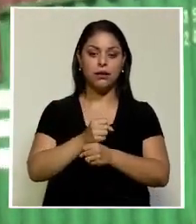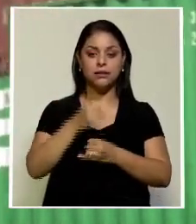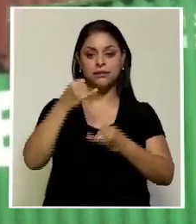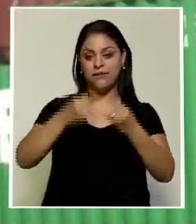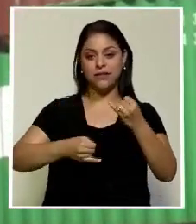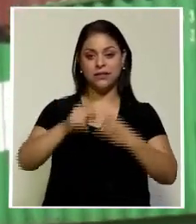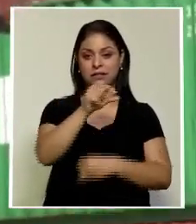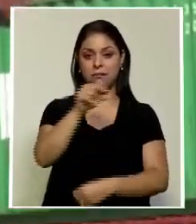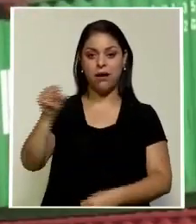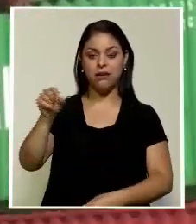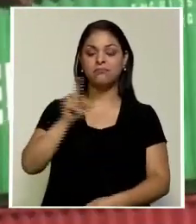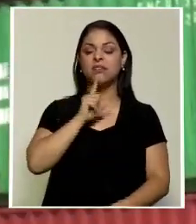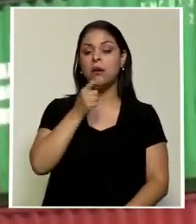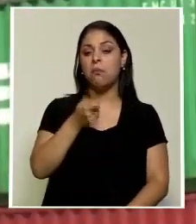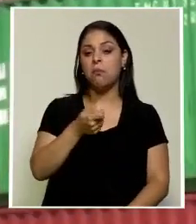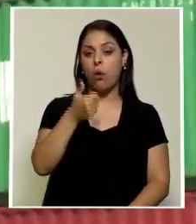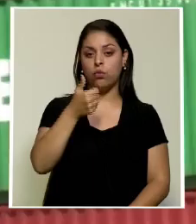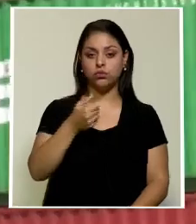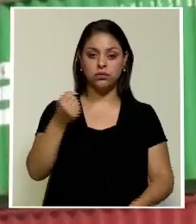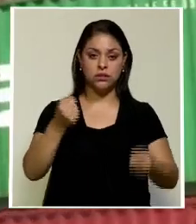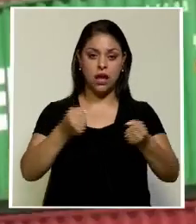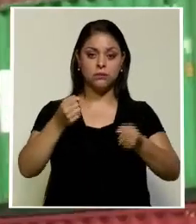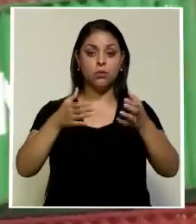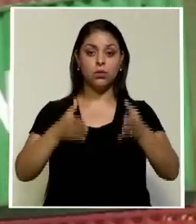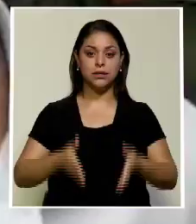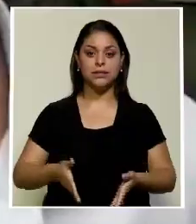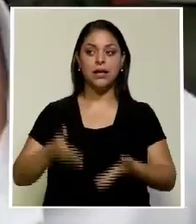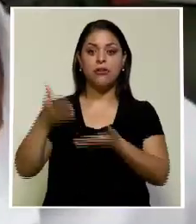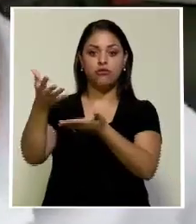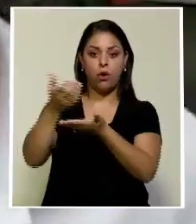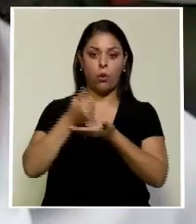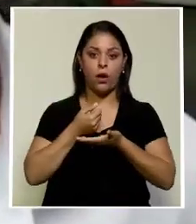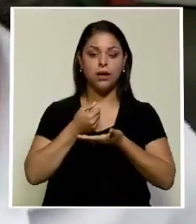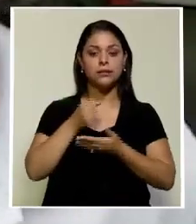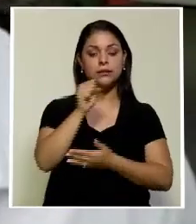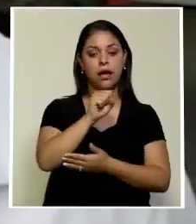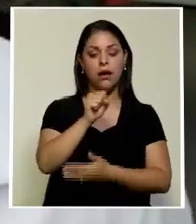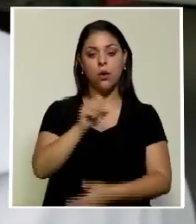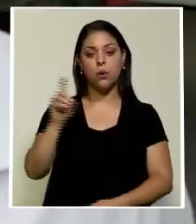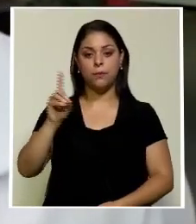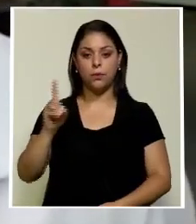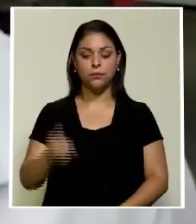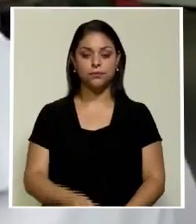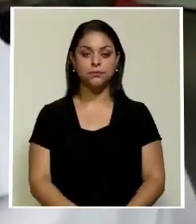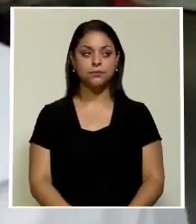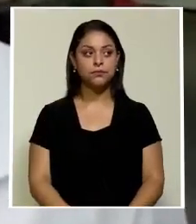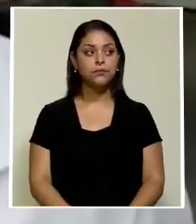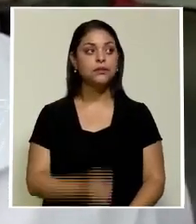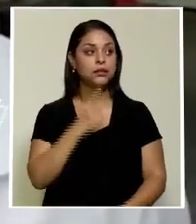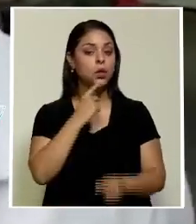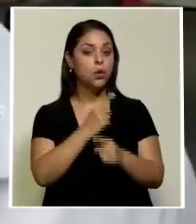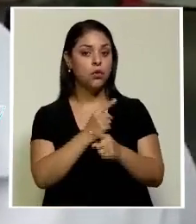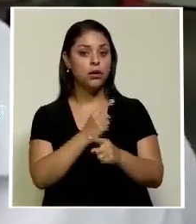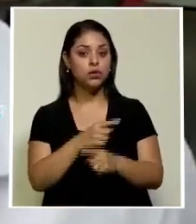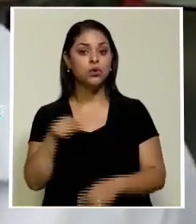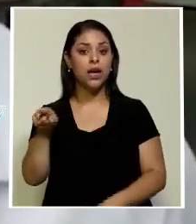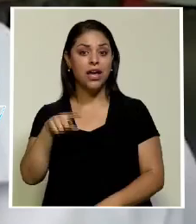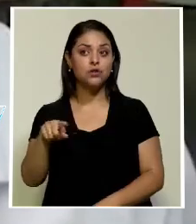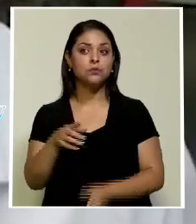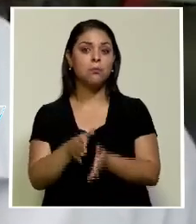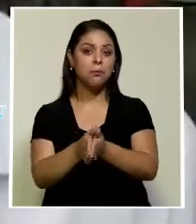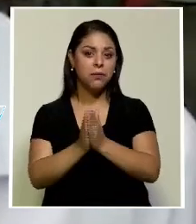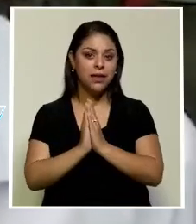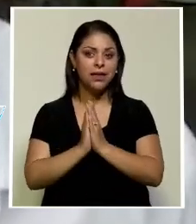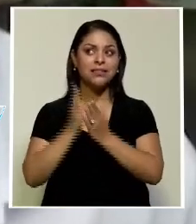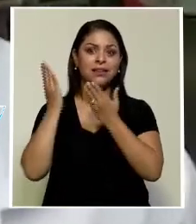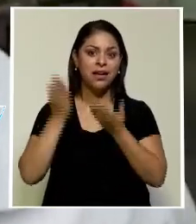los transportistas que retiran los contenedores sábados y domingos. Correcto, ellos nos piden que saquemos las cargas los fines de semana. Lo